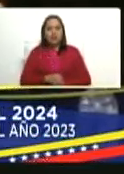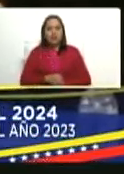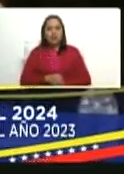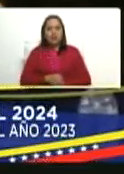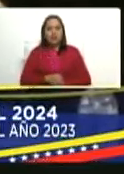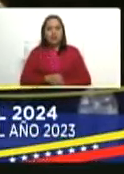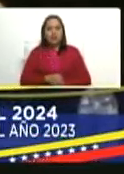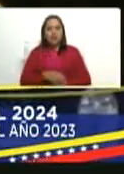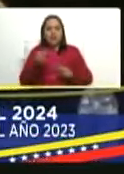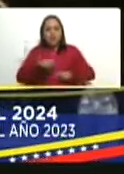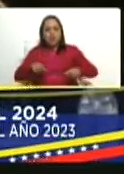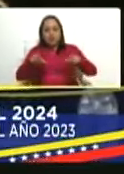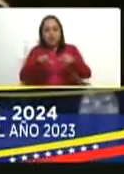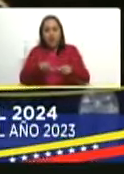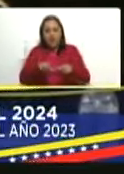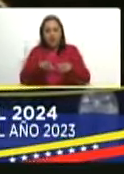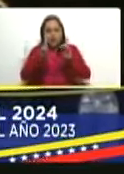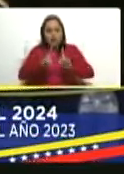de la Sala Electoral.